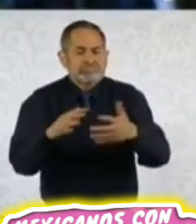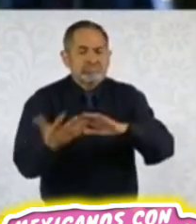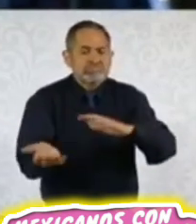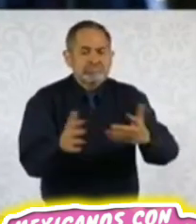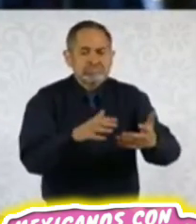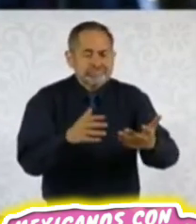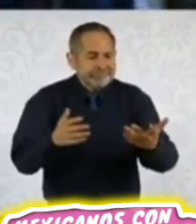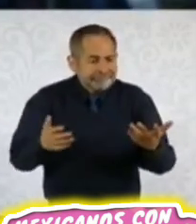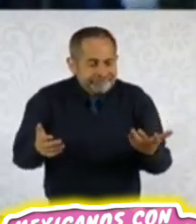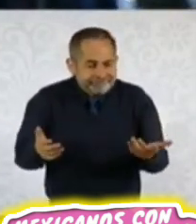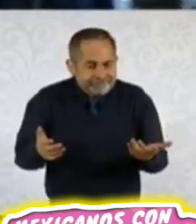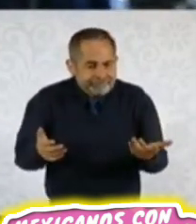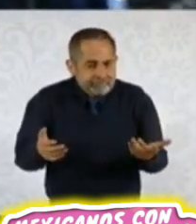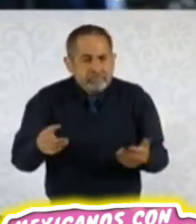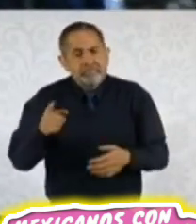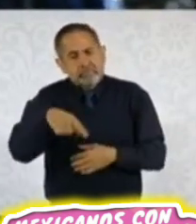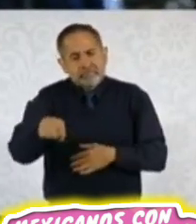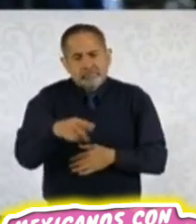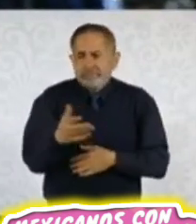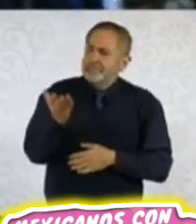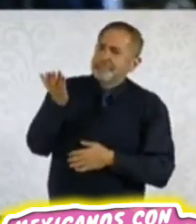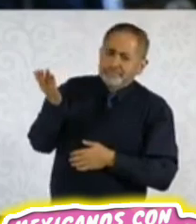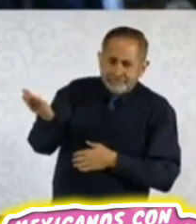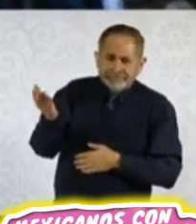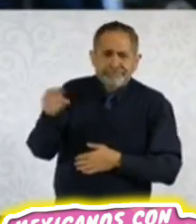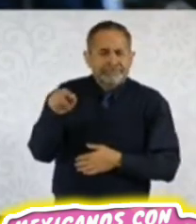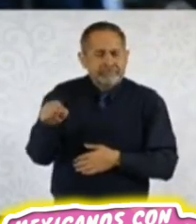Entonces ellos estaban solicitando